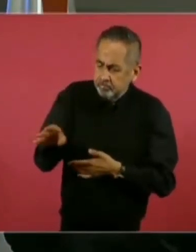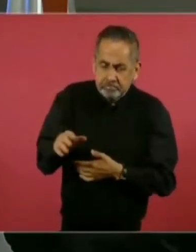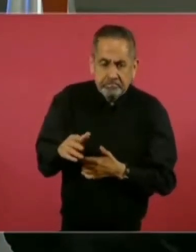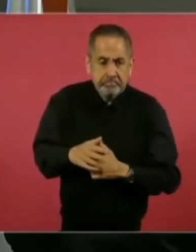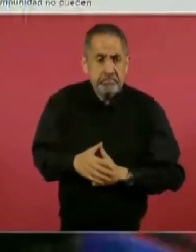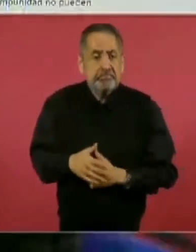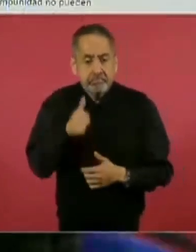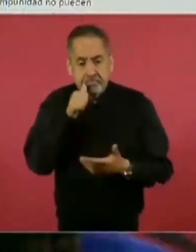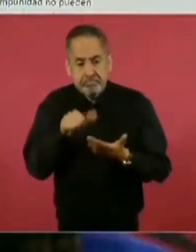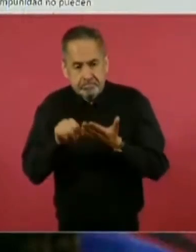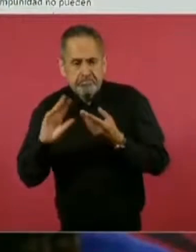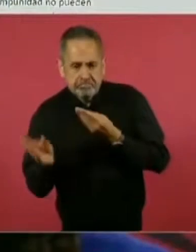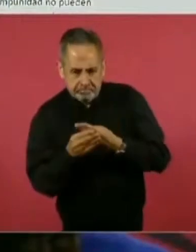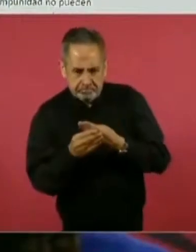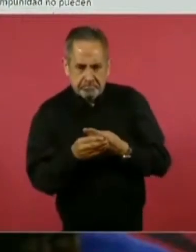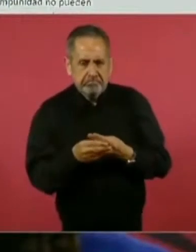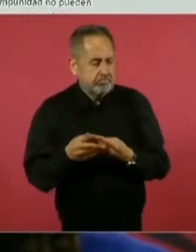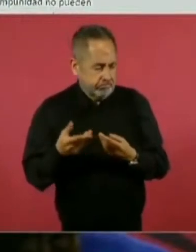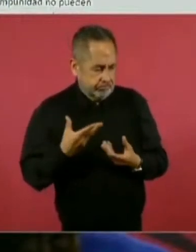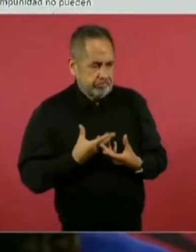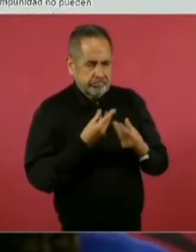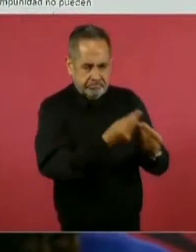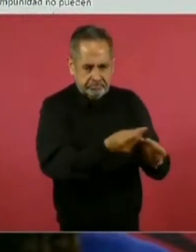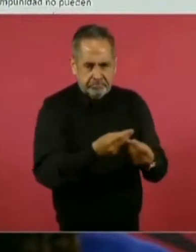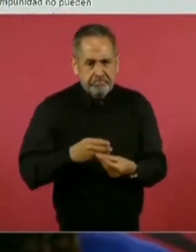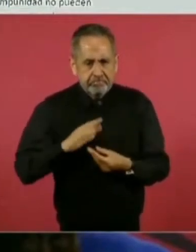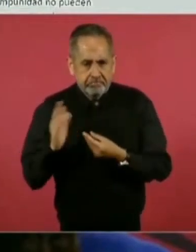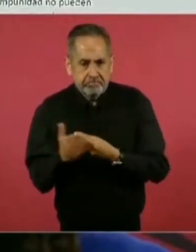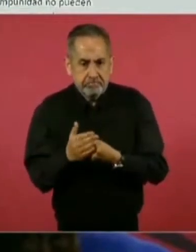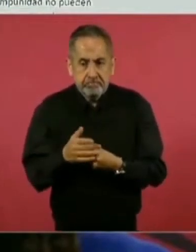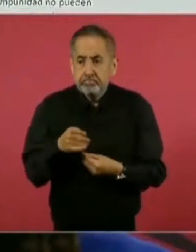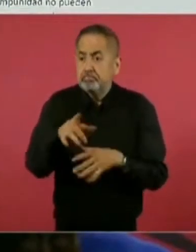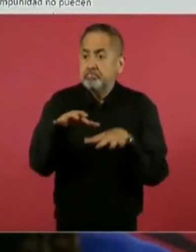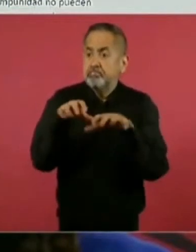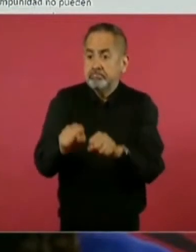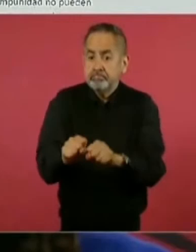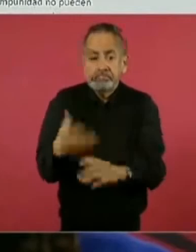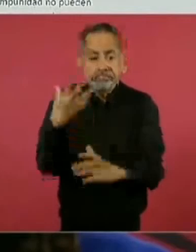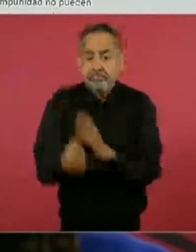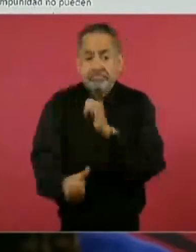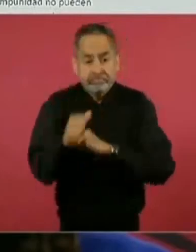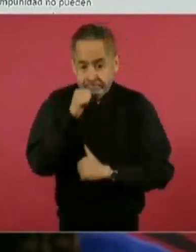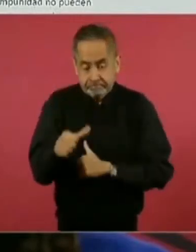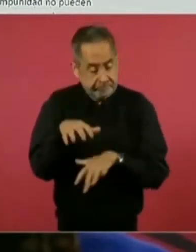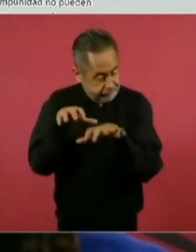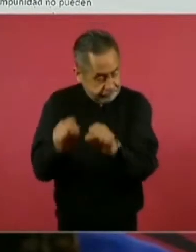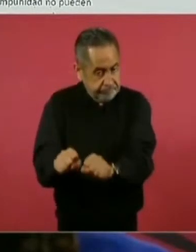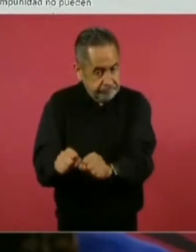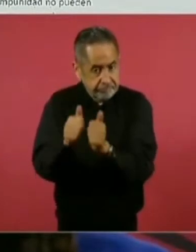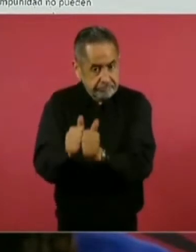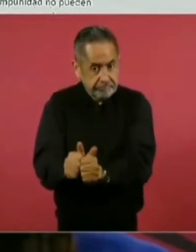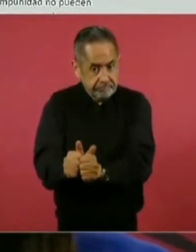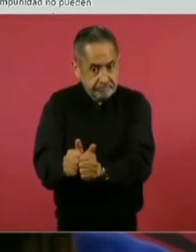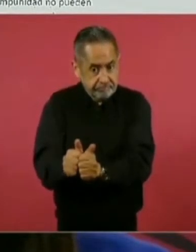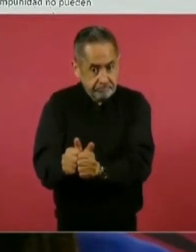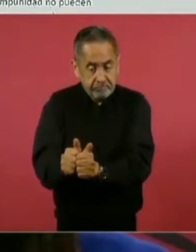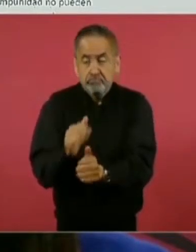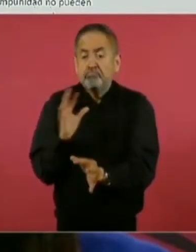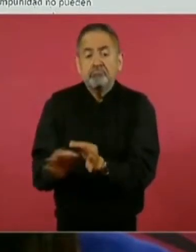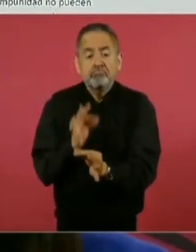ahí están los documentos. Y no se fugaron. Y se cumplieron